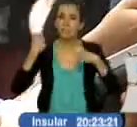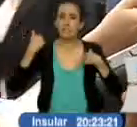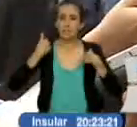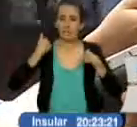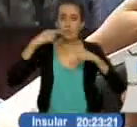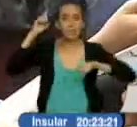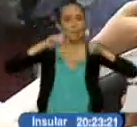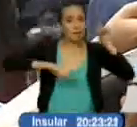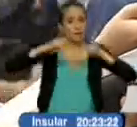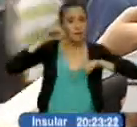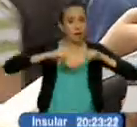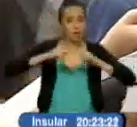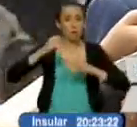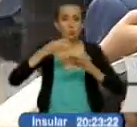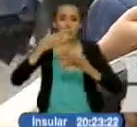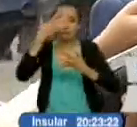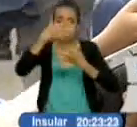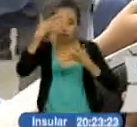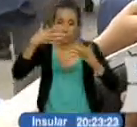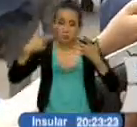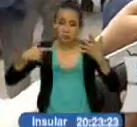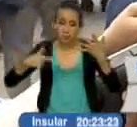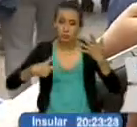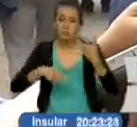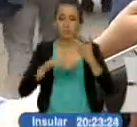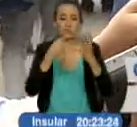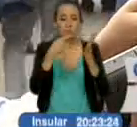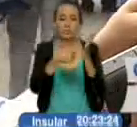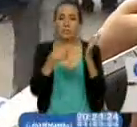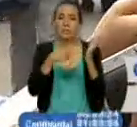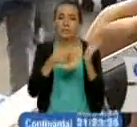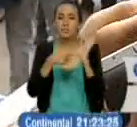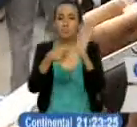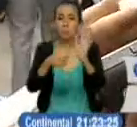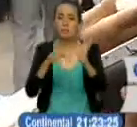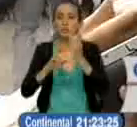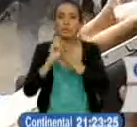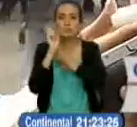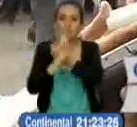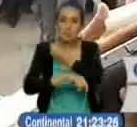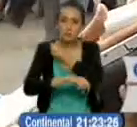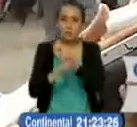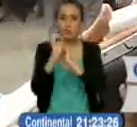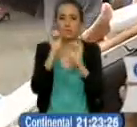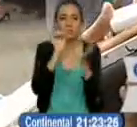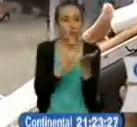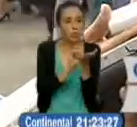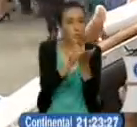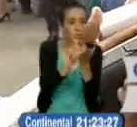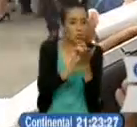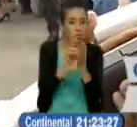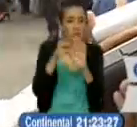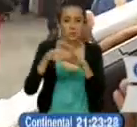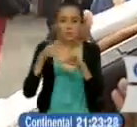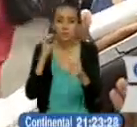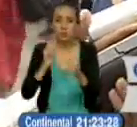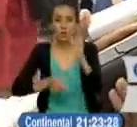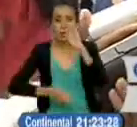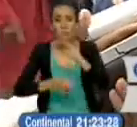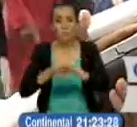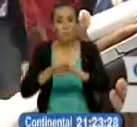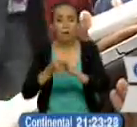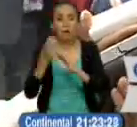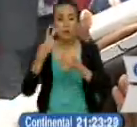desprenden responsabilidades y sanciones de destitución, glosas